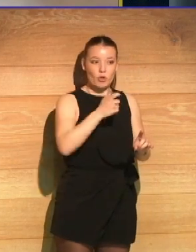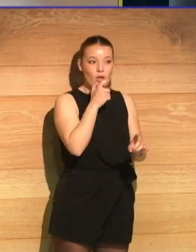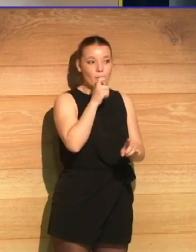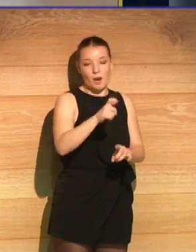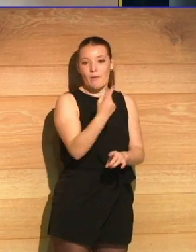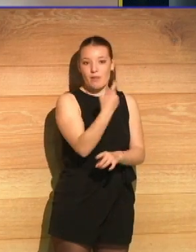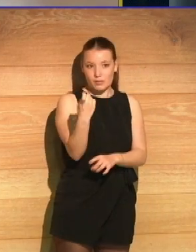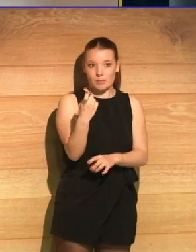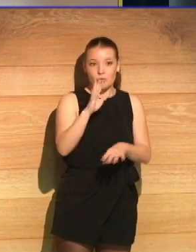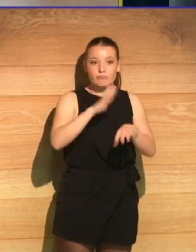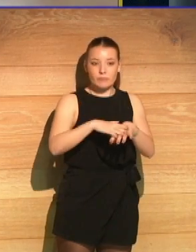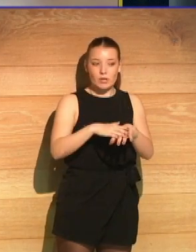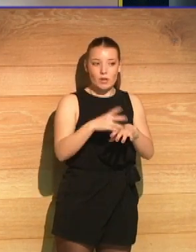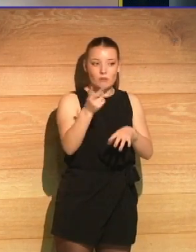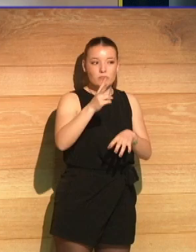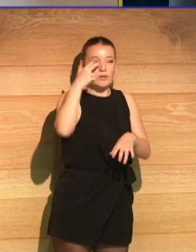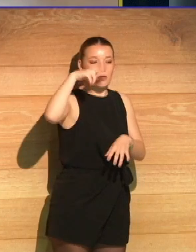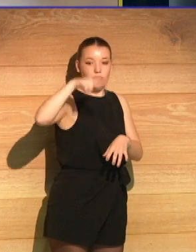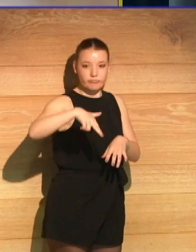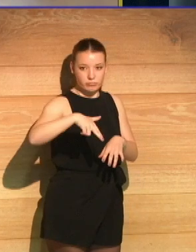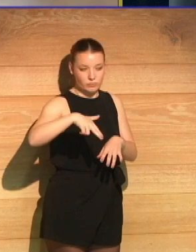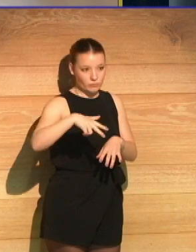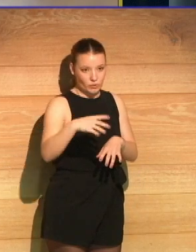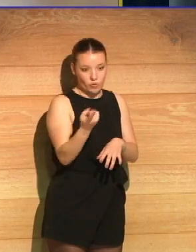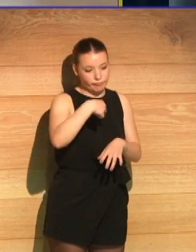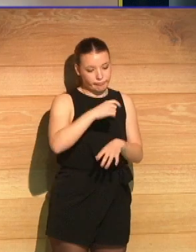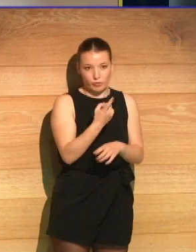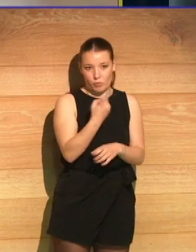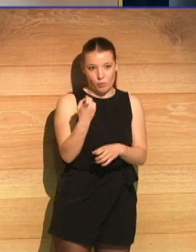para reconocer este hecho inamovible.